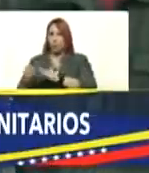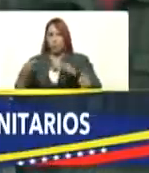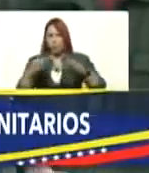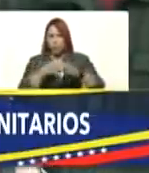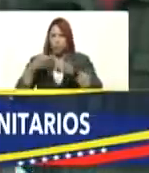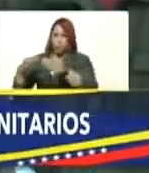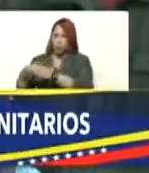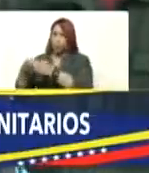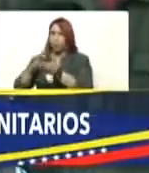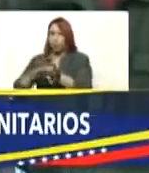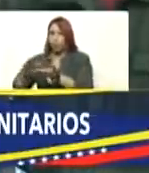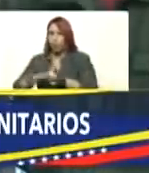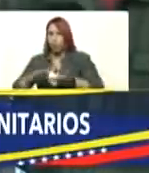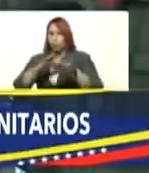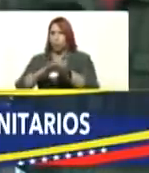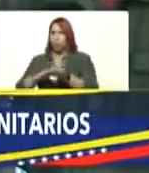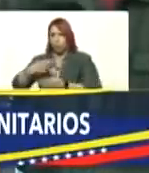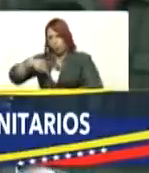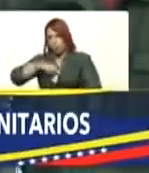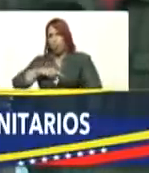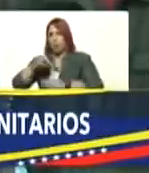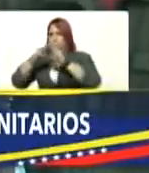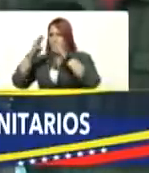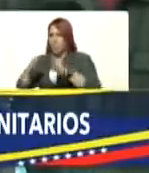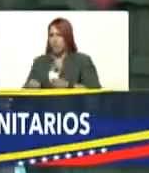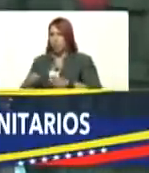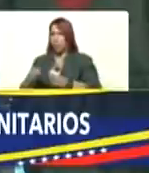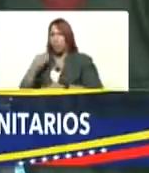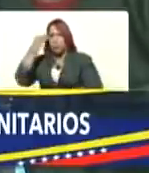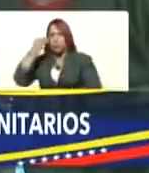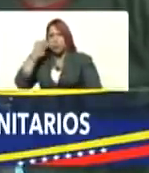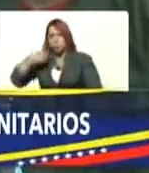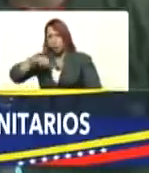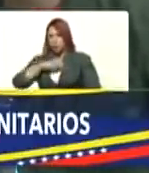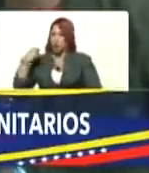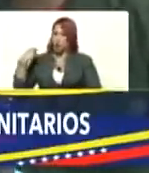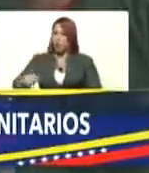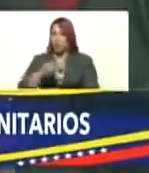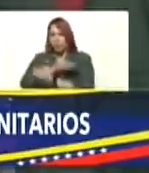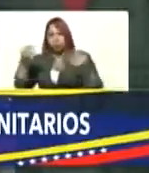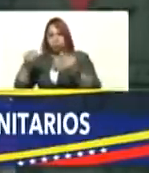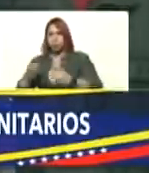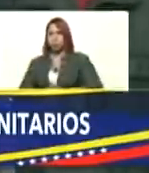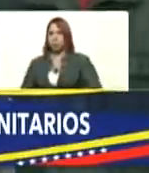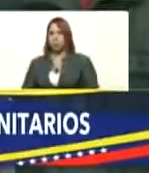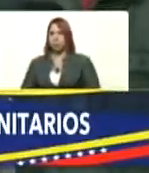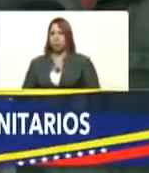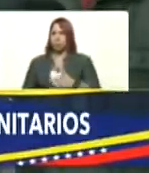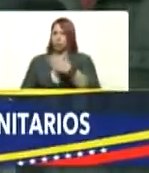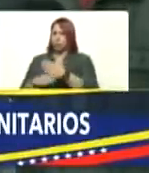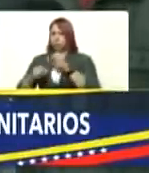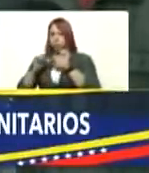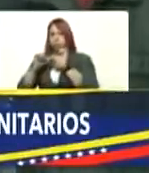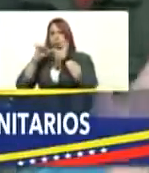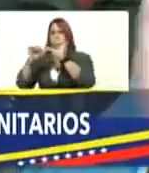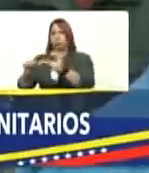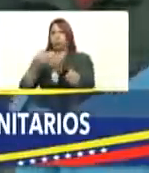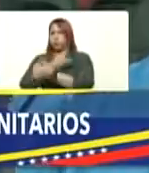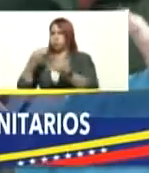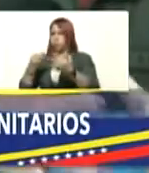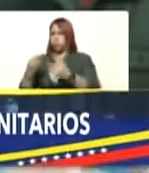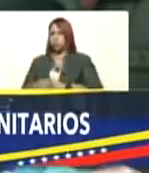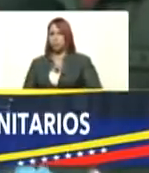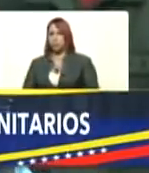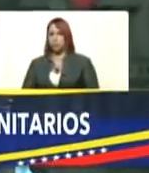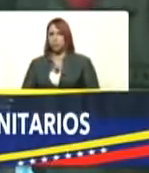de soluciones ha sido nuestra metodología y hemos tenido éxito y vamos a seguir teniendo éxito,